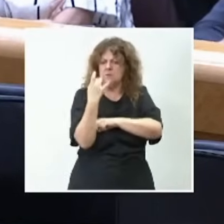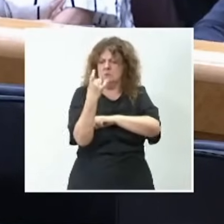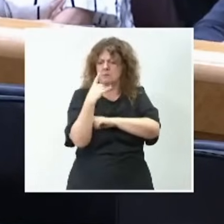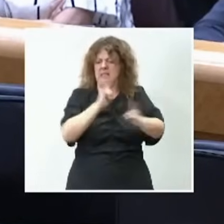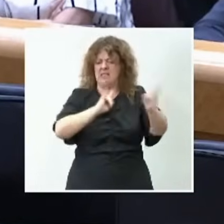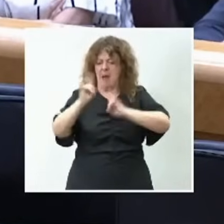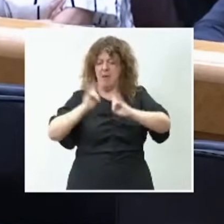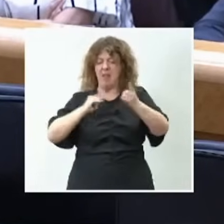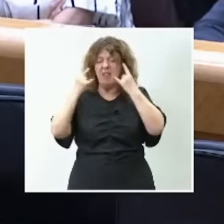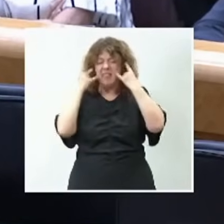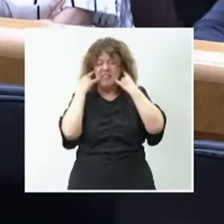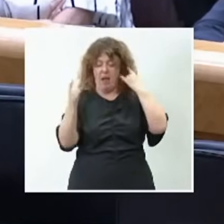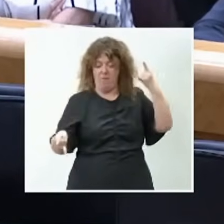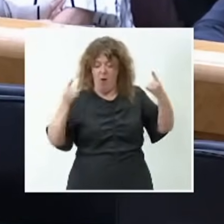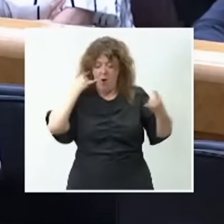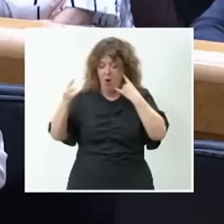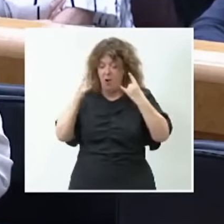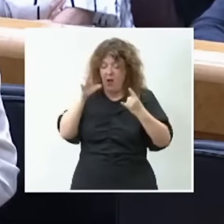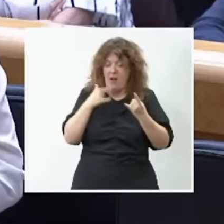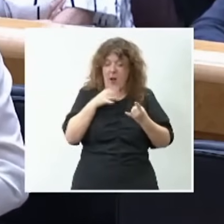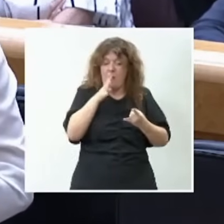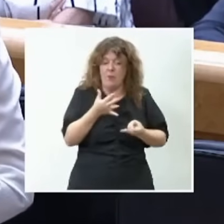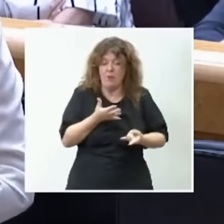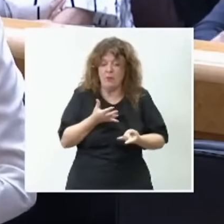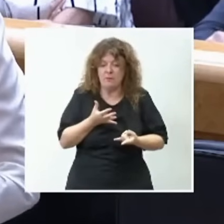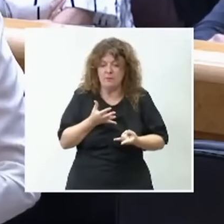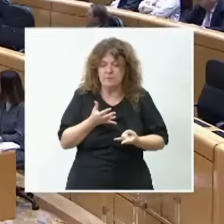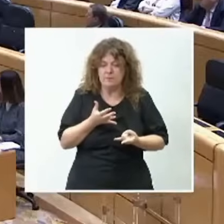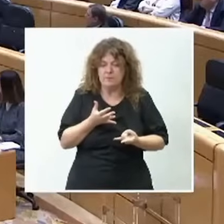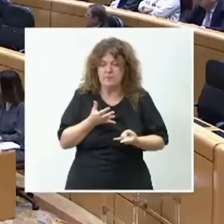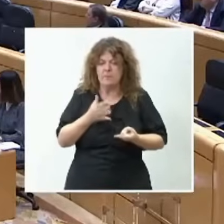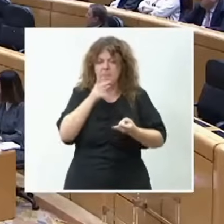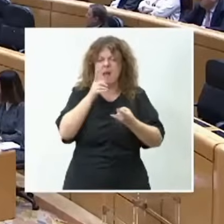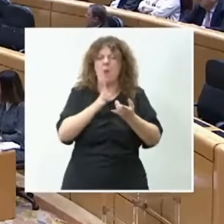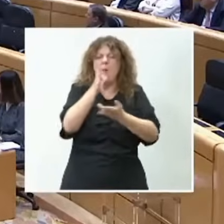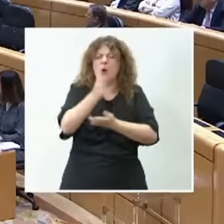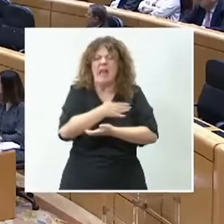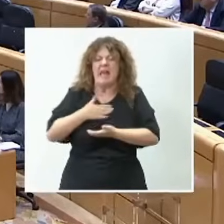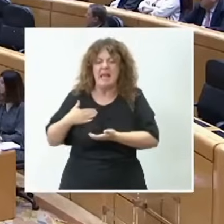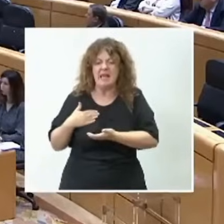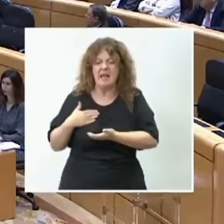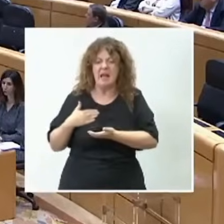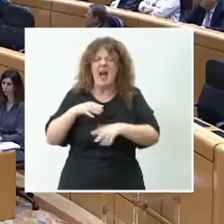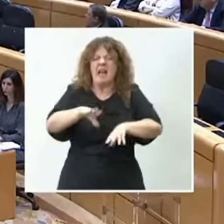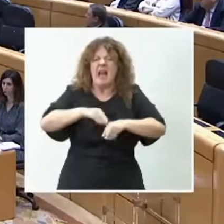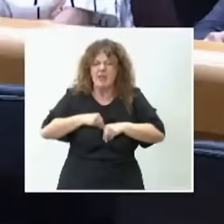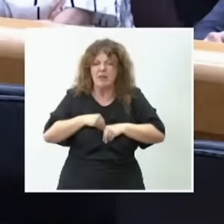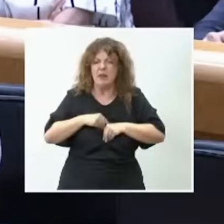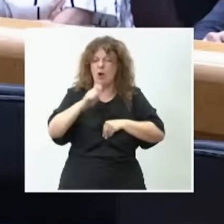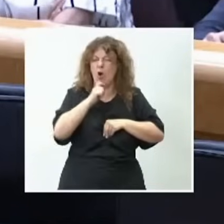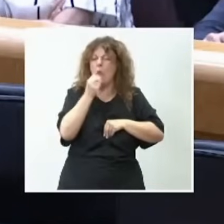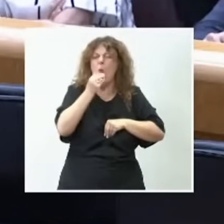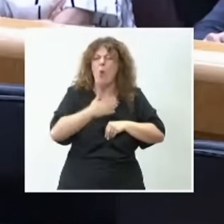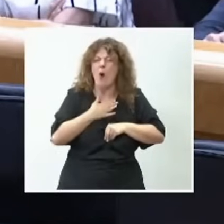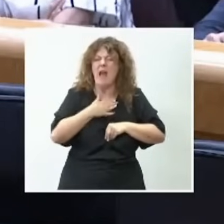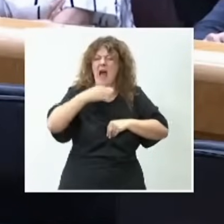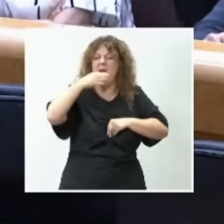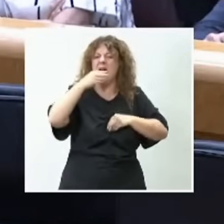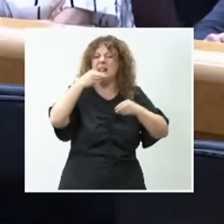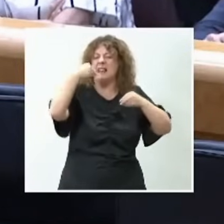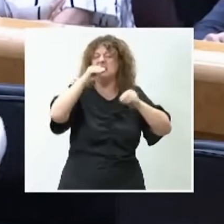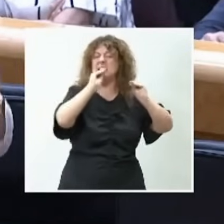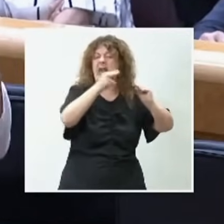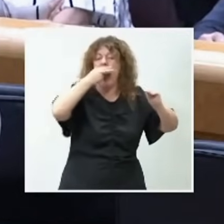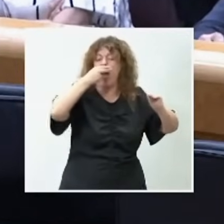tuvieron que recibir llamadas de teléfono porque querían que aceptaran como buena la tesis del señor